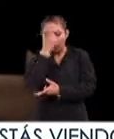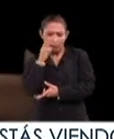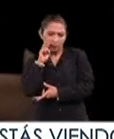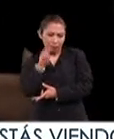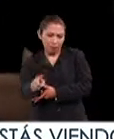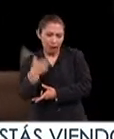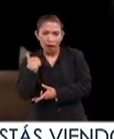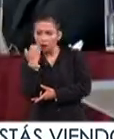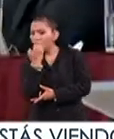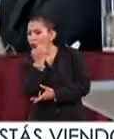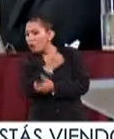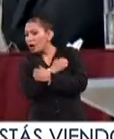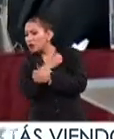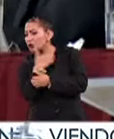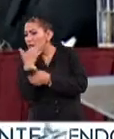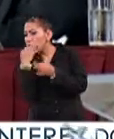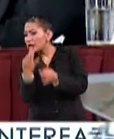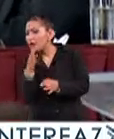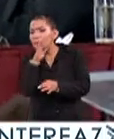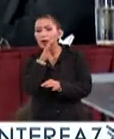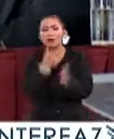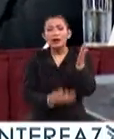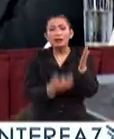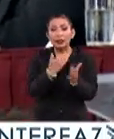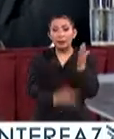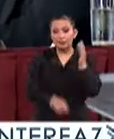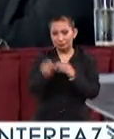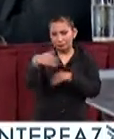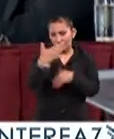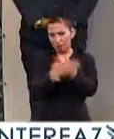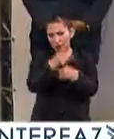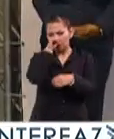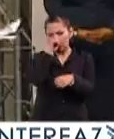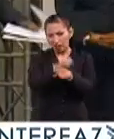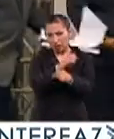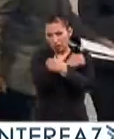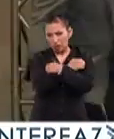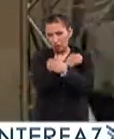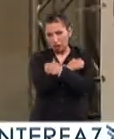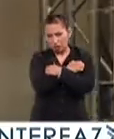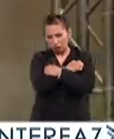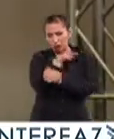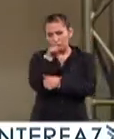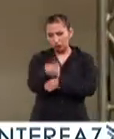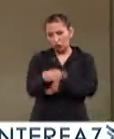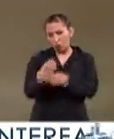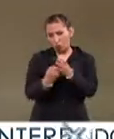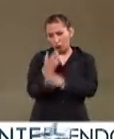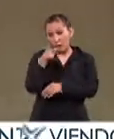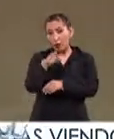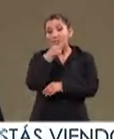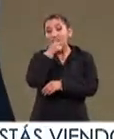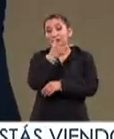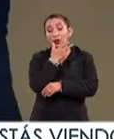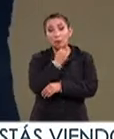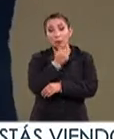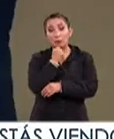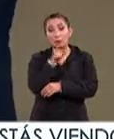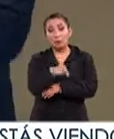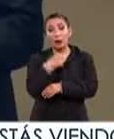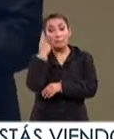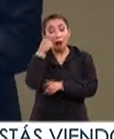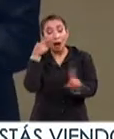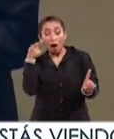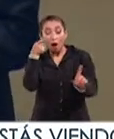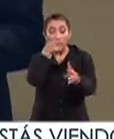de la oferta educativa. Esteban Moctezuma Barragán, propuesto como secretario de Educación de la próxima administración, destacó que para alcanzar